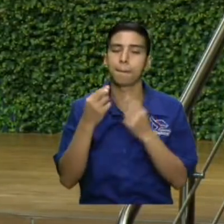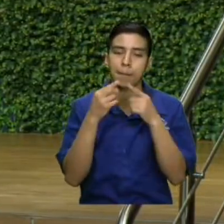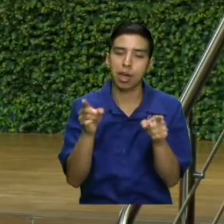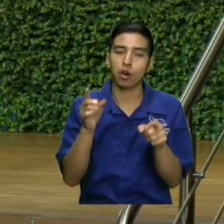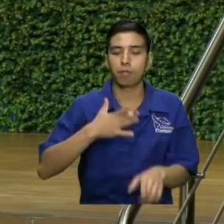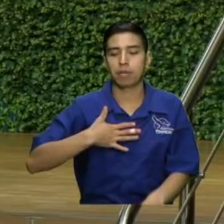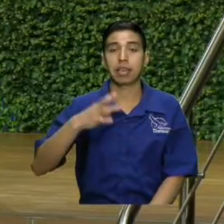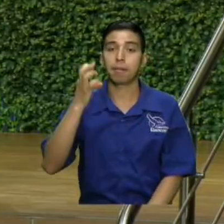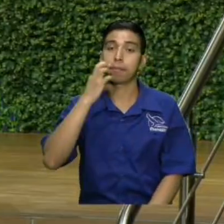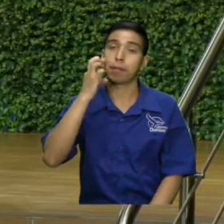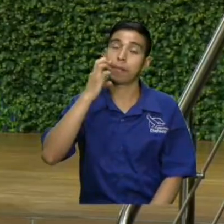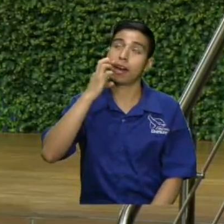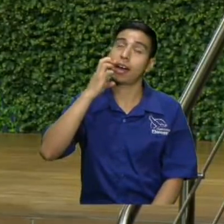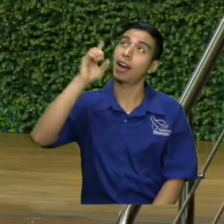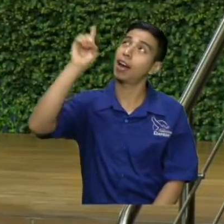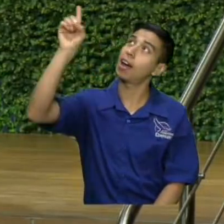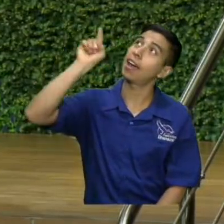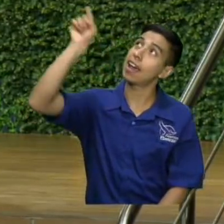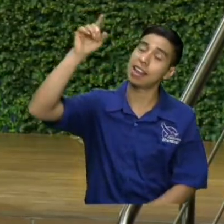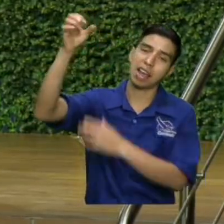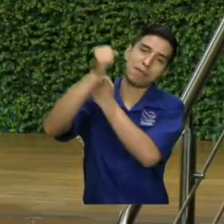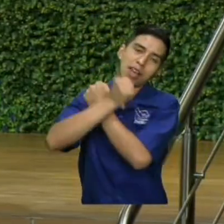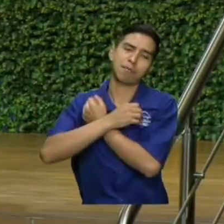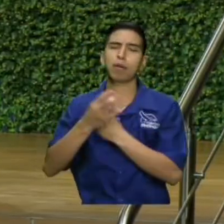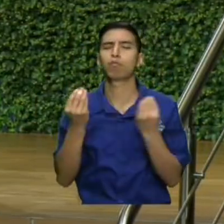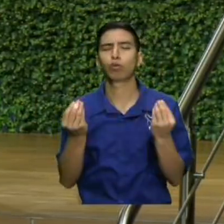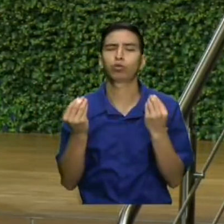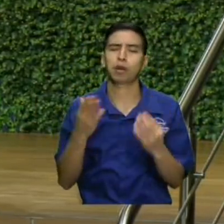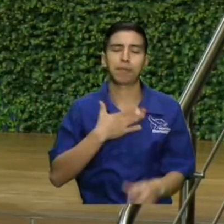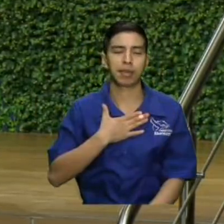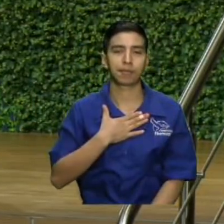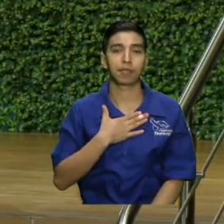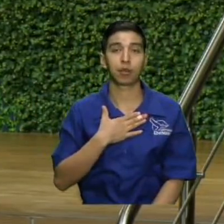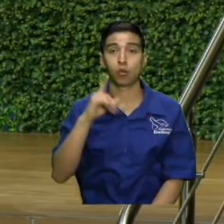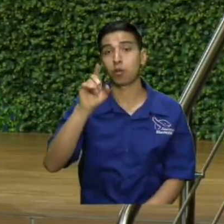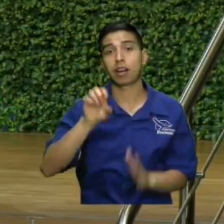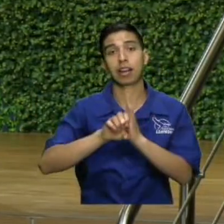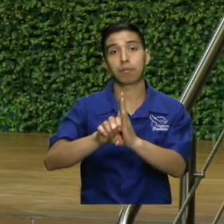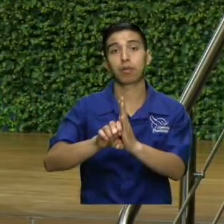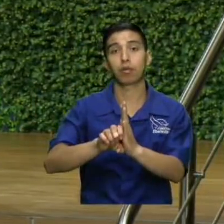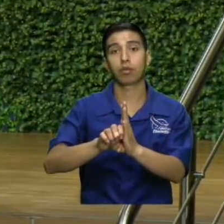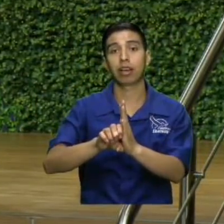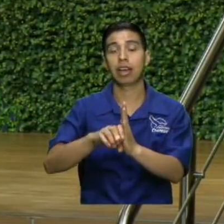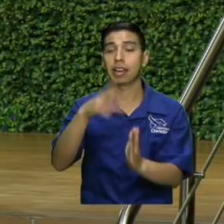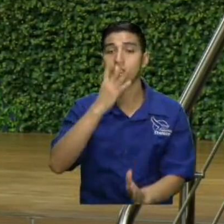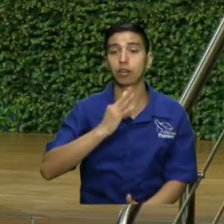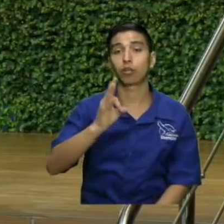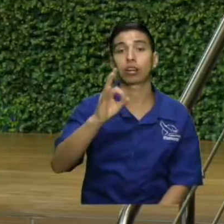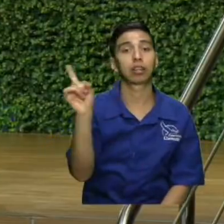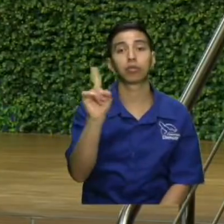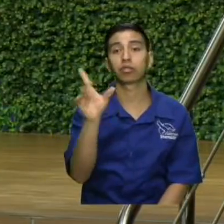Porque hay líos entre hermanos, ¿sí? El hermano del pródigo estaba bien bravo con el pródigo, pero el papá lo quería.